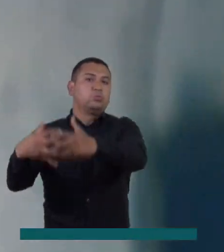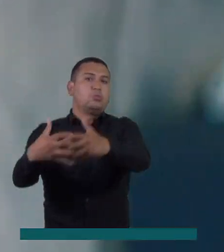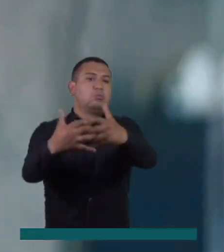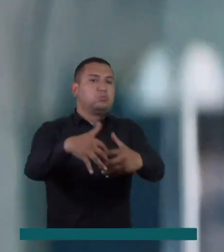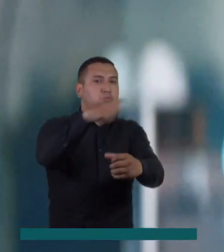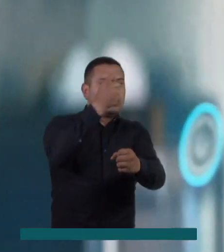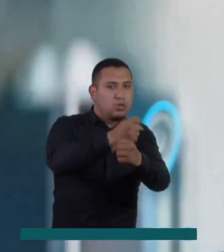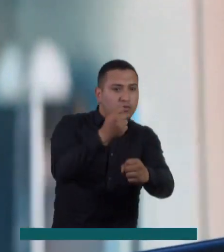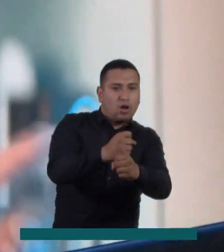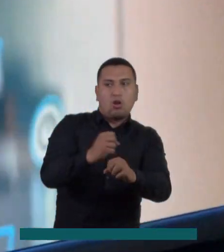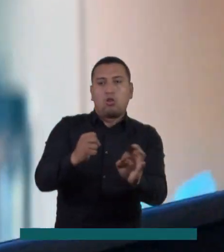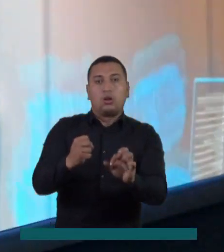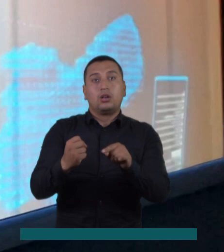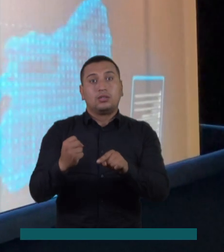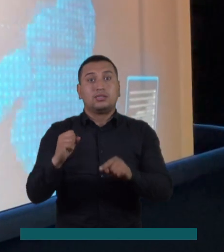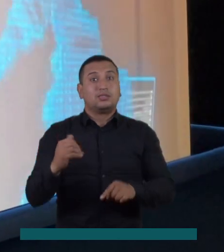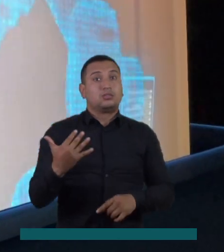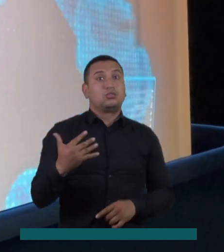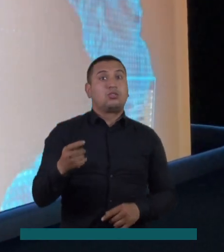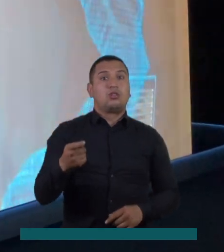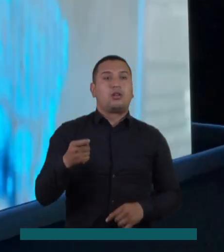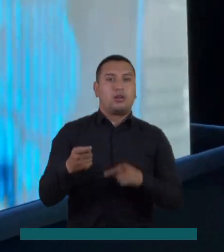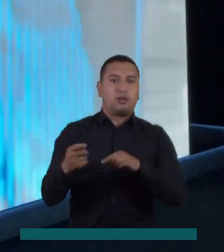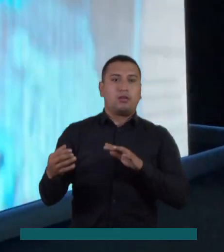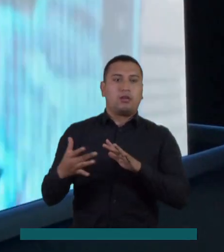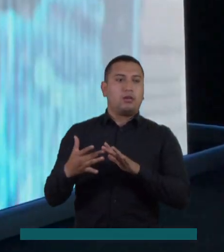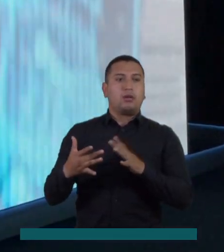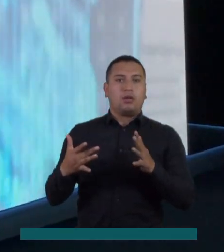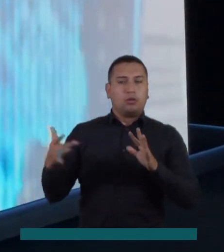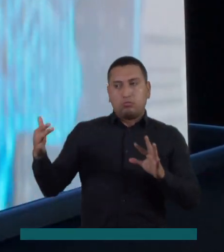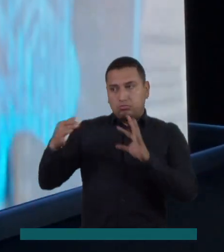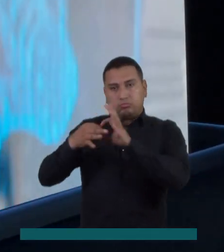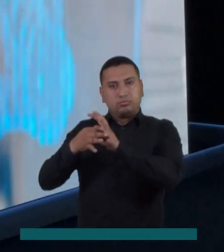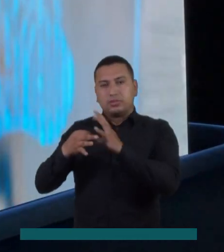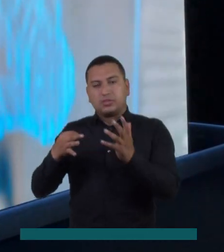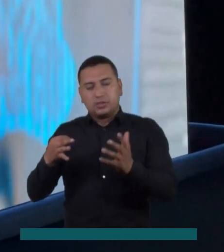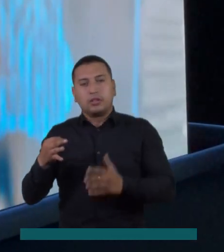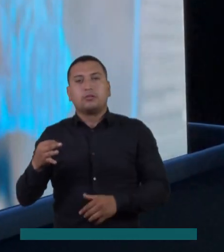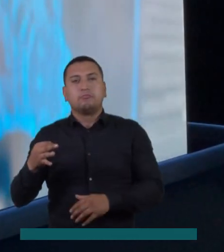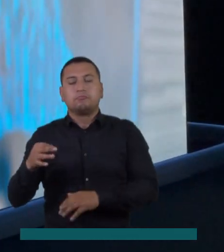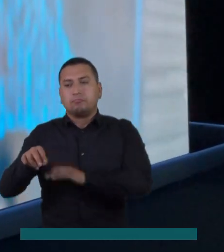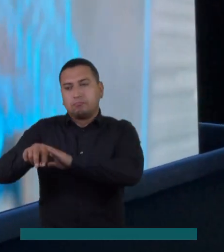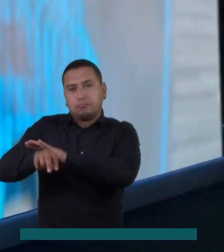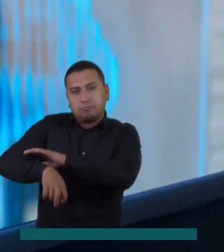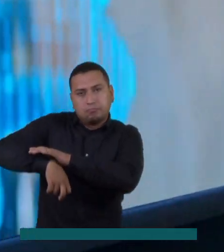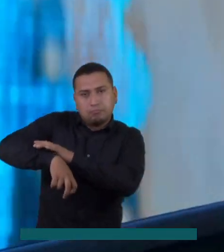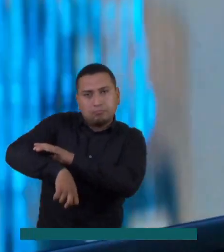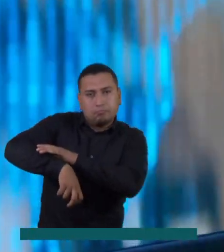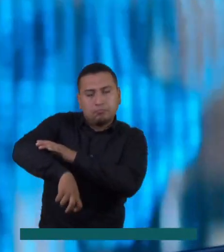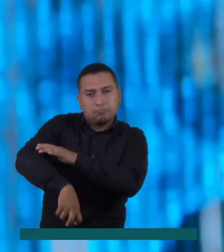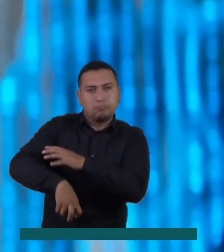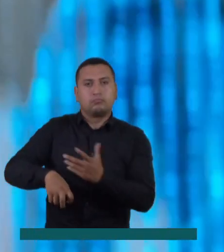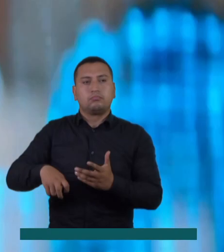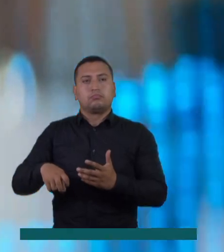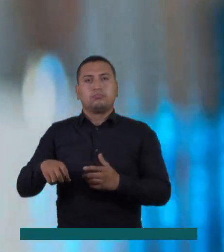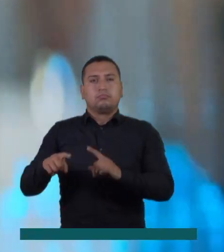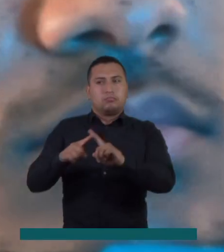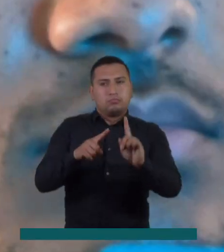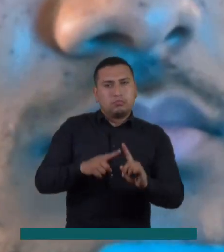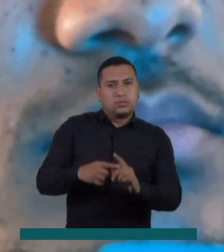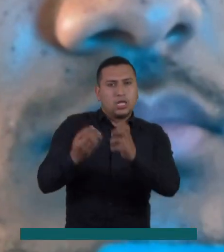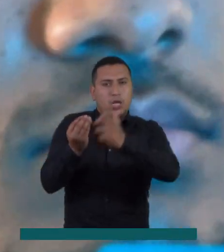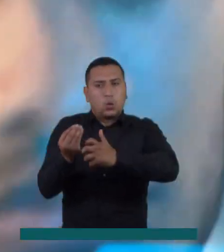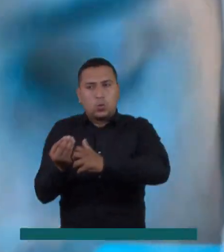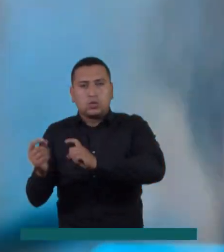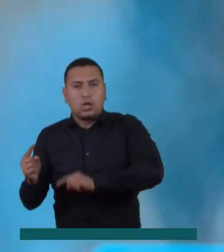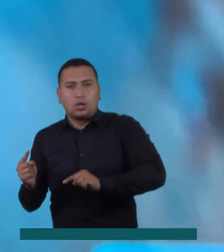trabajos. Con la quinta generación se conectará a las industrias de la manufactura, minería, energía, puertos, logística y muchas más gracias a la